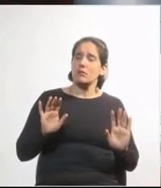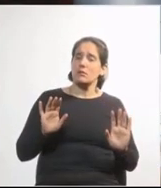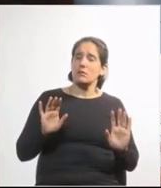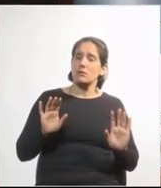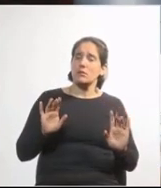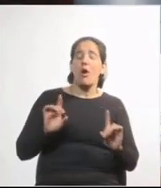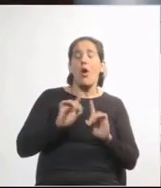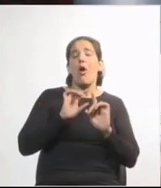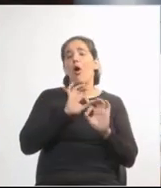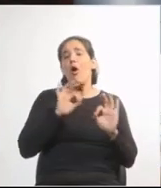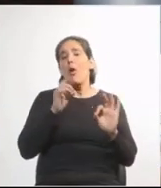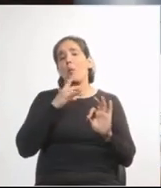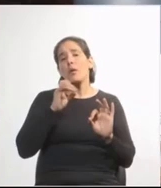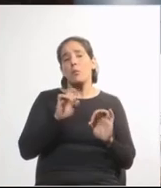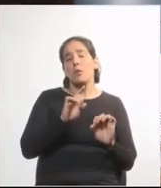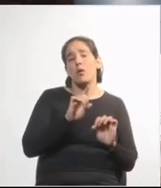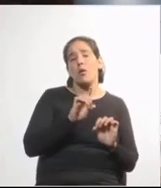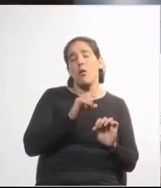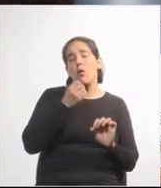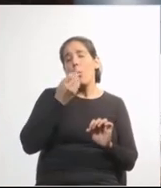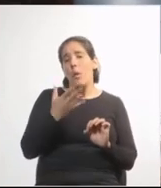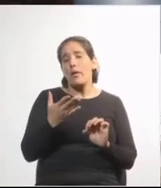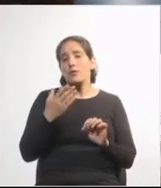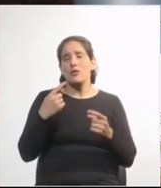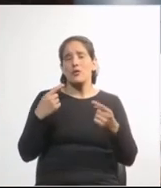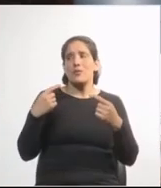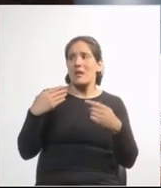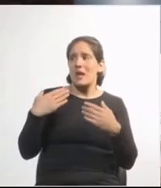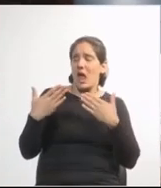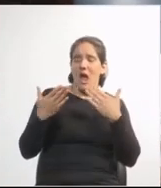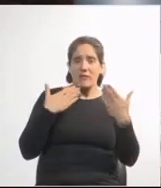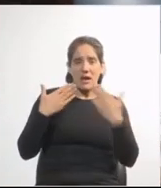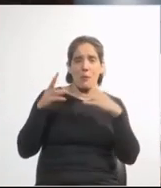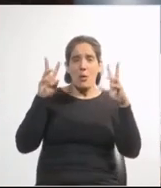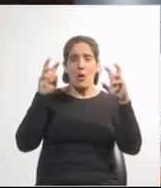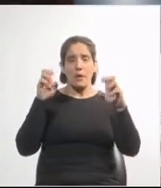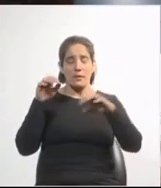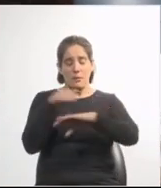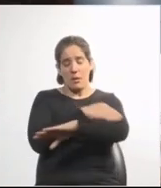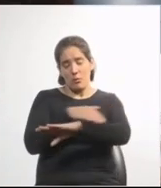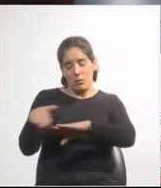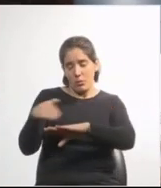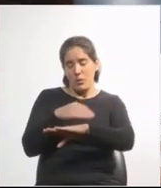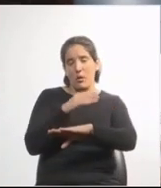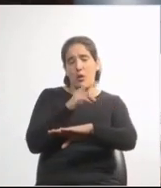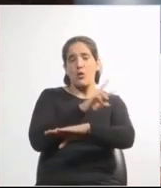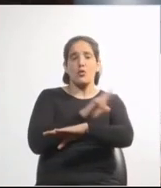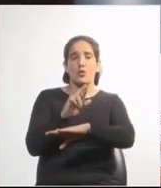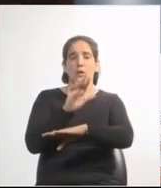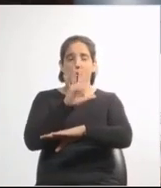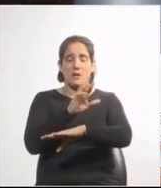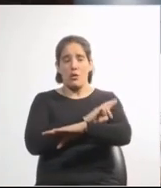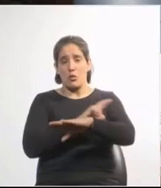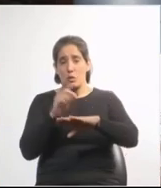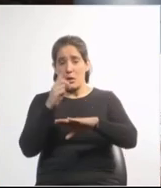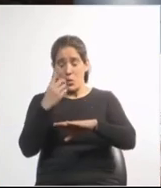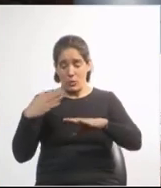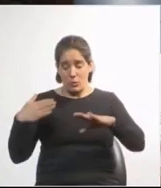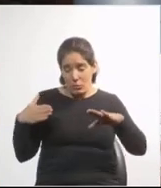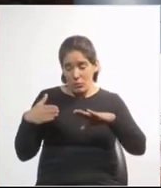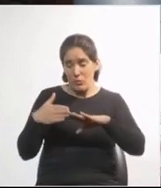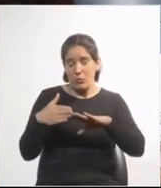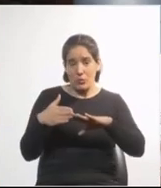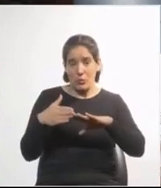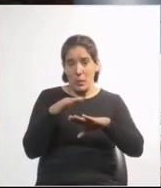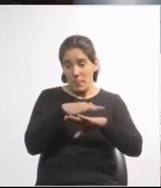o en la oportunidad en que se discutió el tema de la interconexión entre las rutas 5 y 1, con una traza que afecta